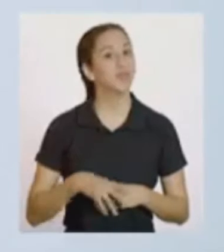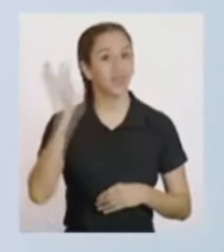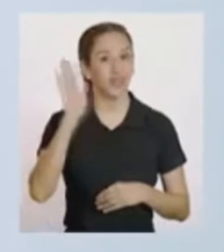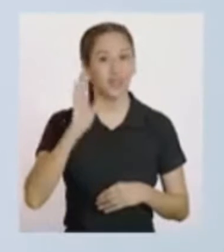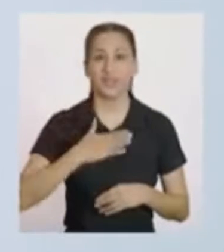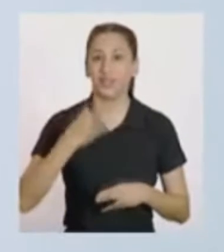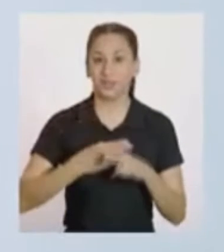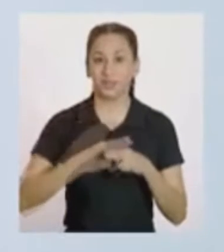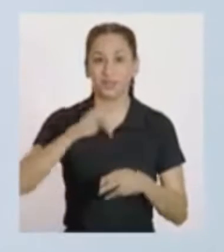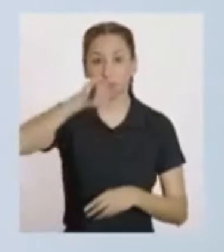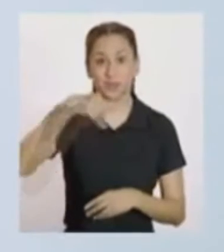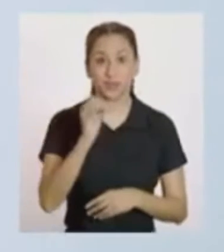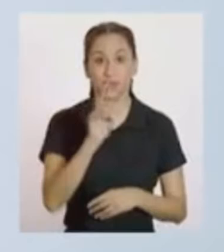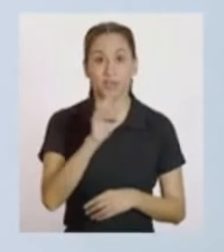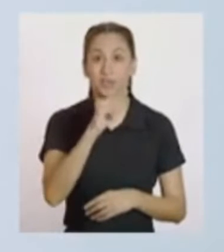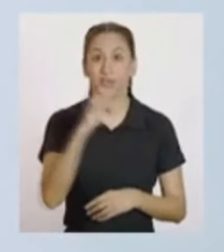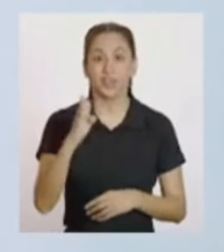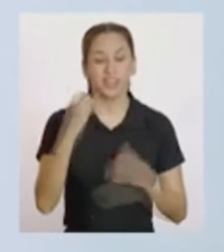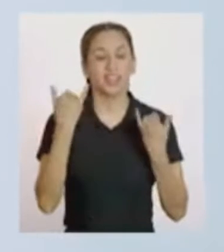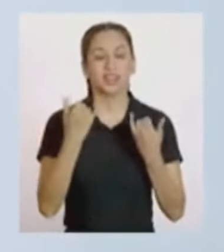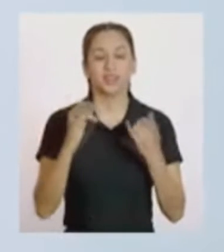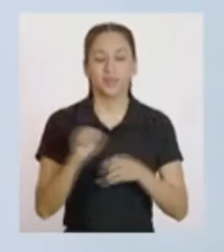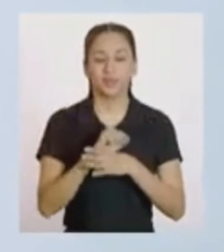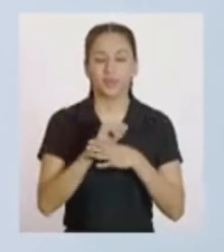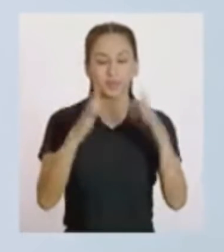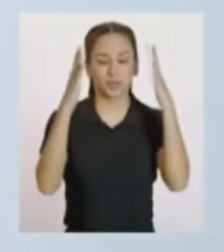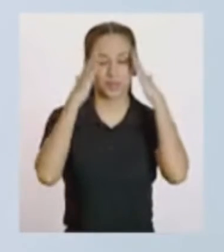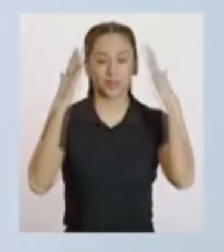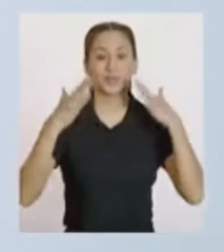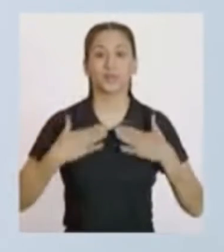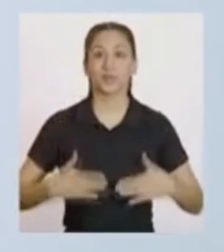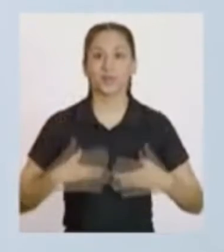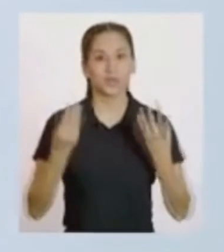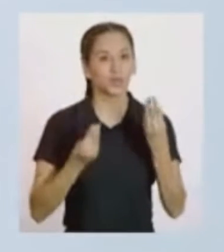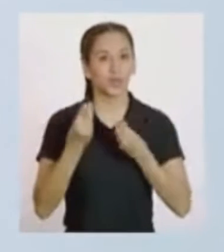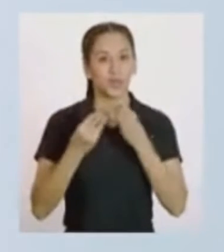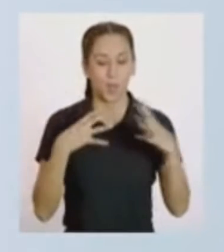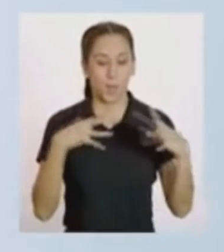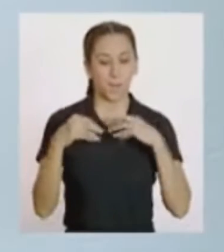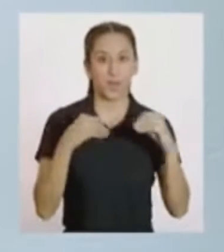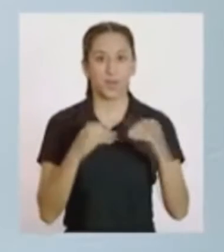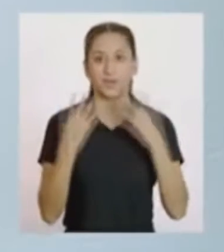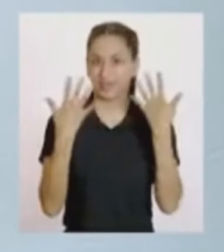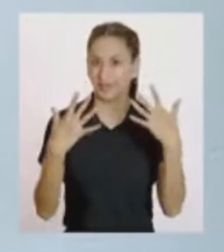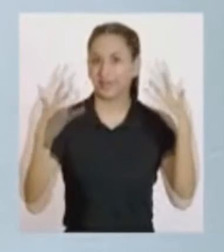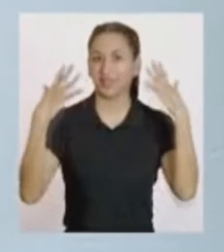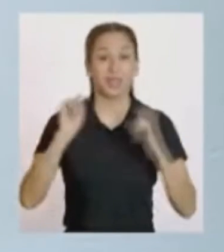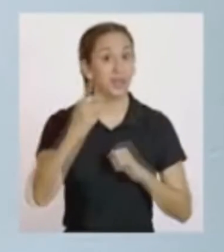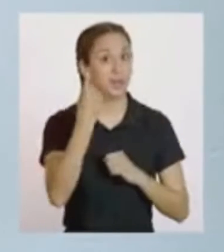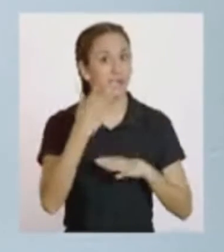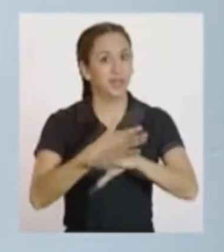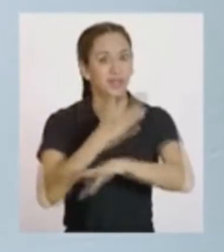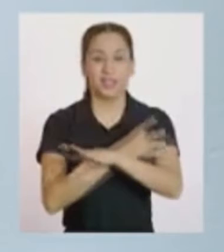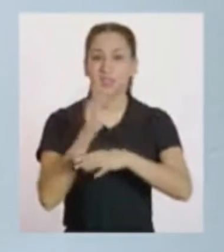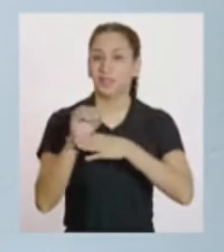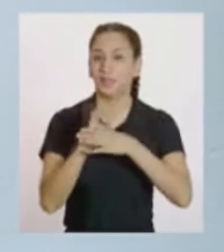Hola, soy Jorge y esta vez vamos a conectar nuestra mente y cuerpo con un juego de coordinación de brazos. Antes de iniciar, vamos a hacer